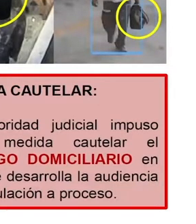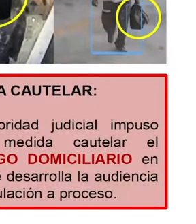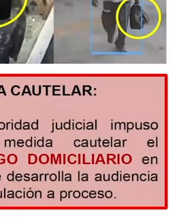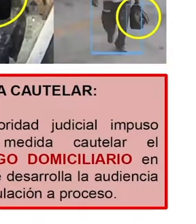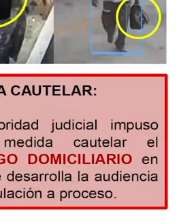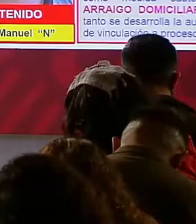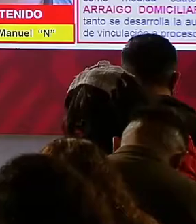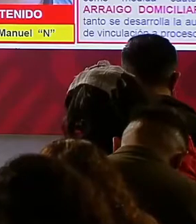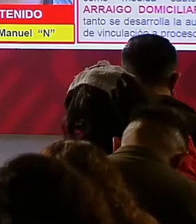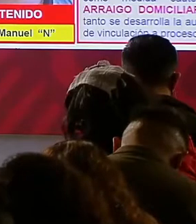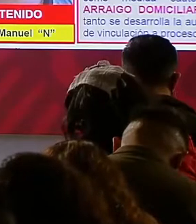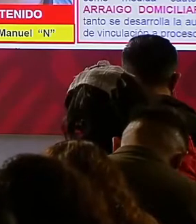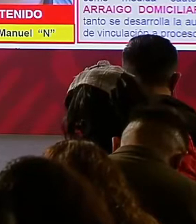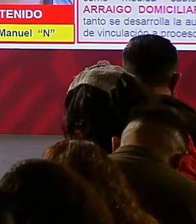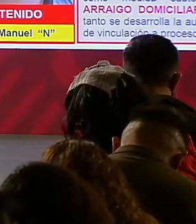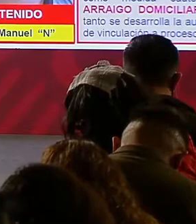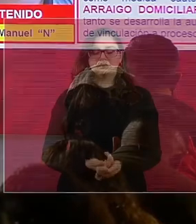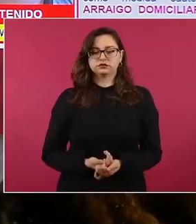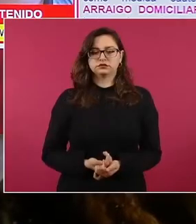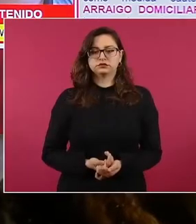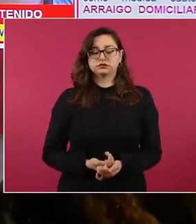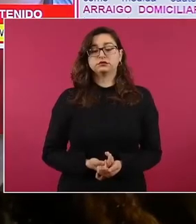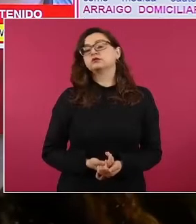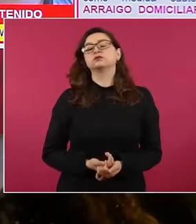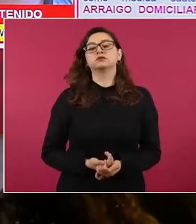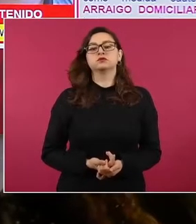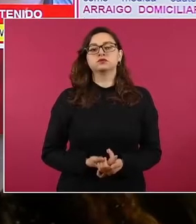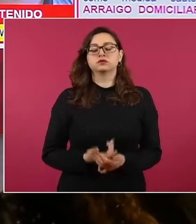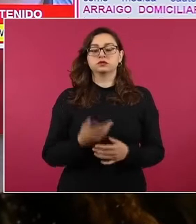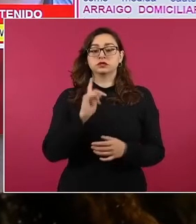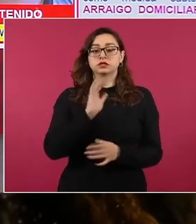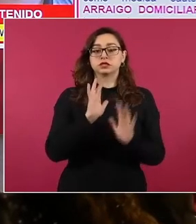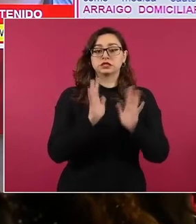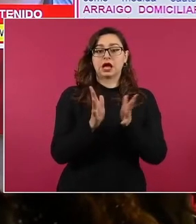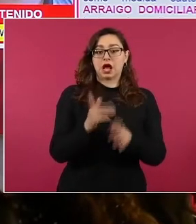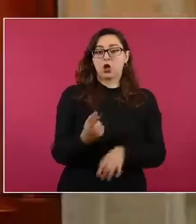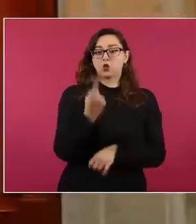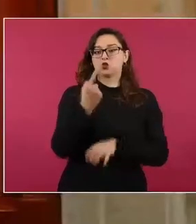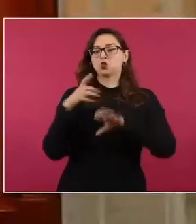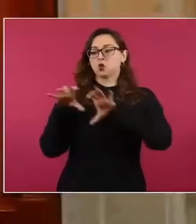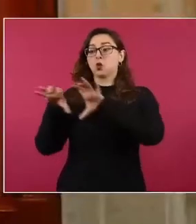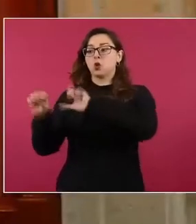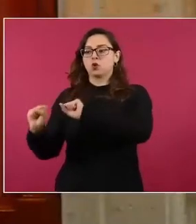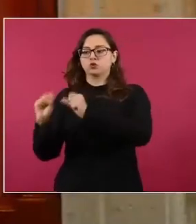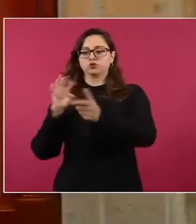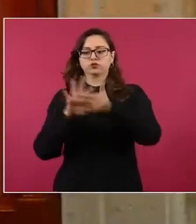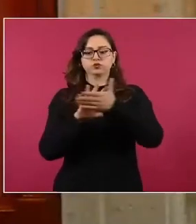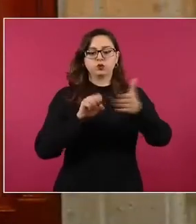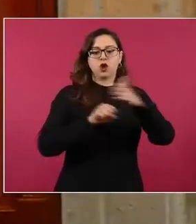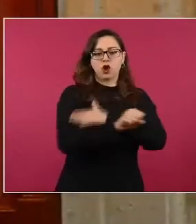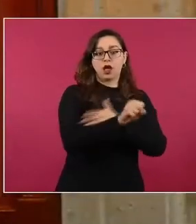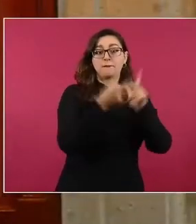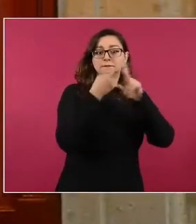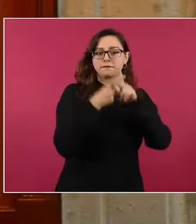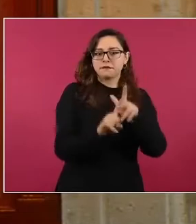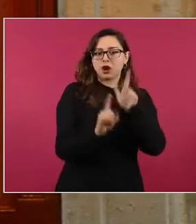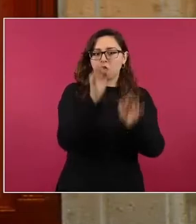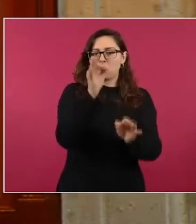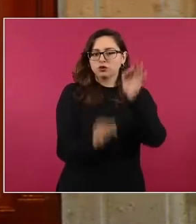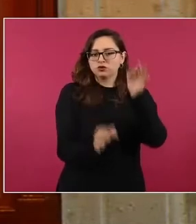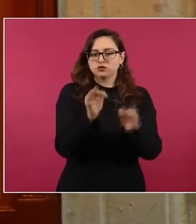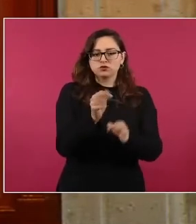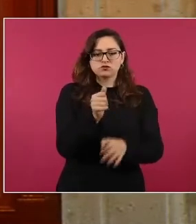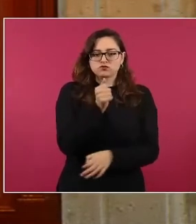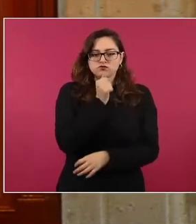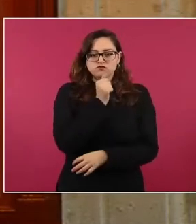todavía por el delito de homicidio, pero sí se pudo determinar que este sujeto, José Manuel N., robó las